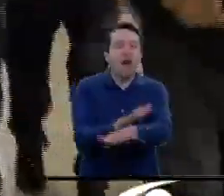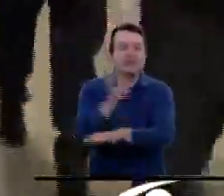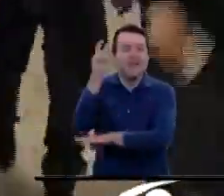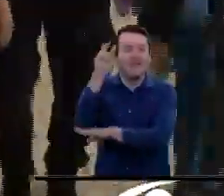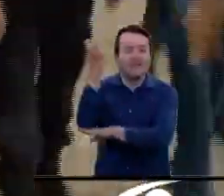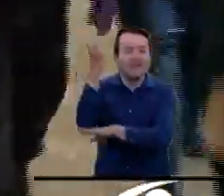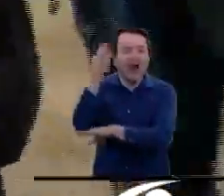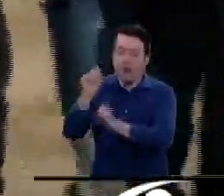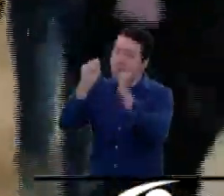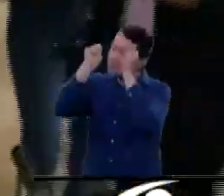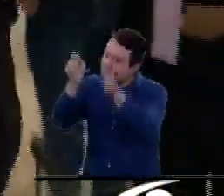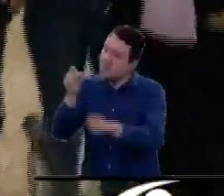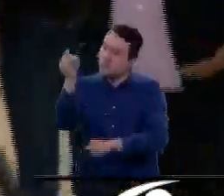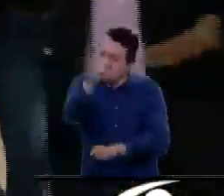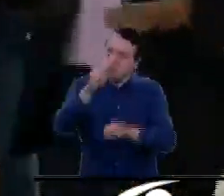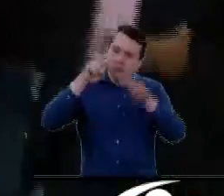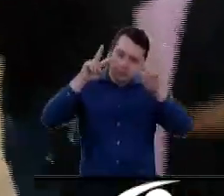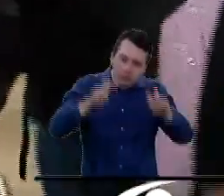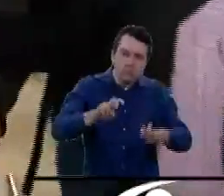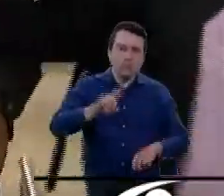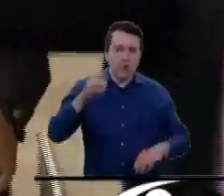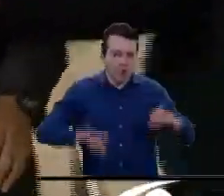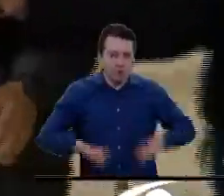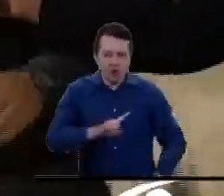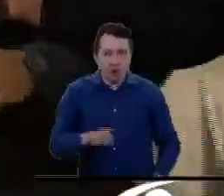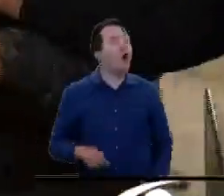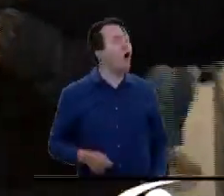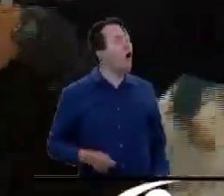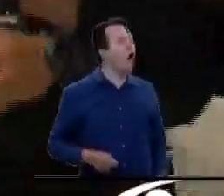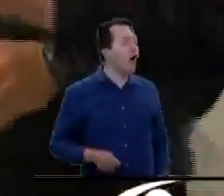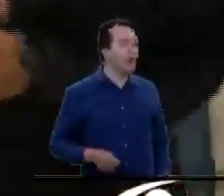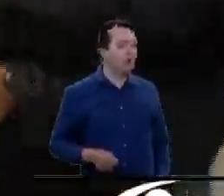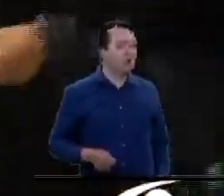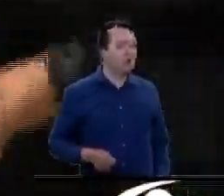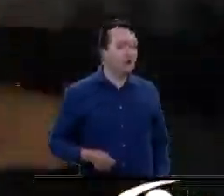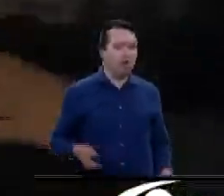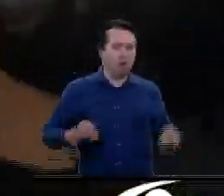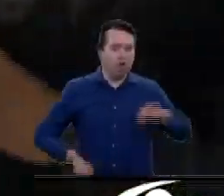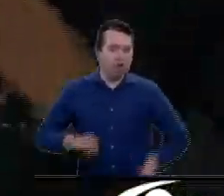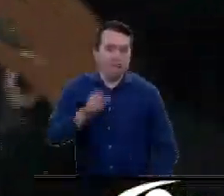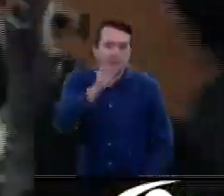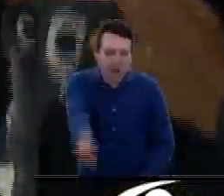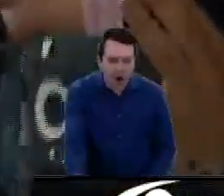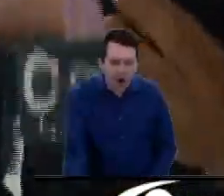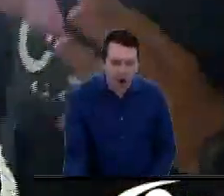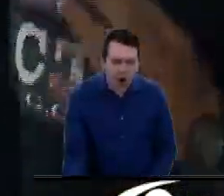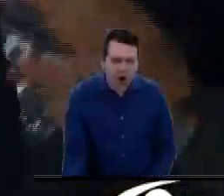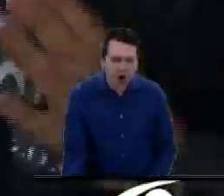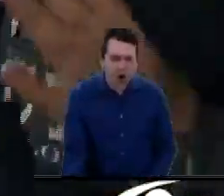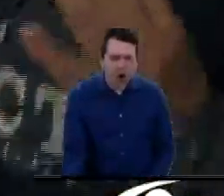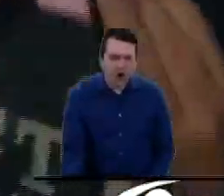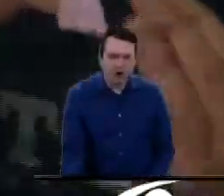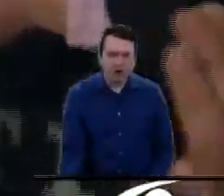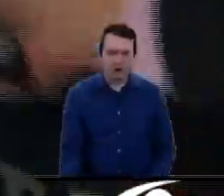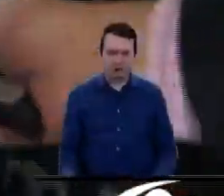resultó peor que los mismos delincuentes que combatía? Los pájaros tirándole a las escopetas, mejor